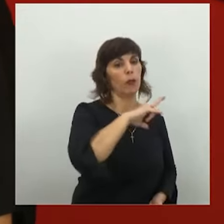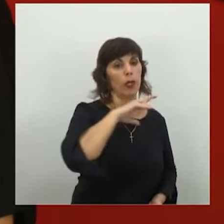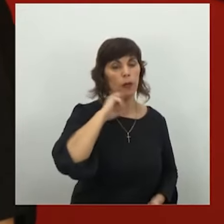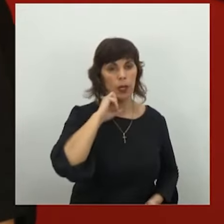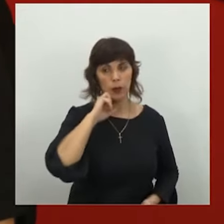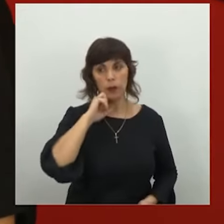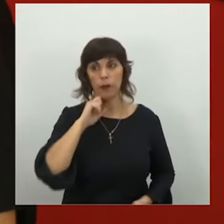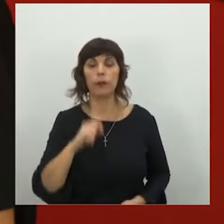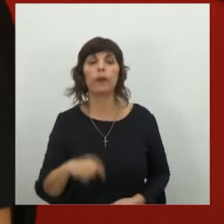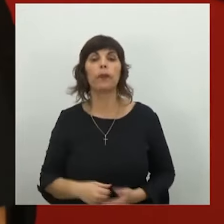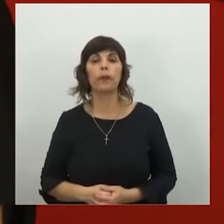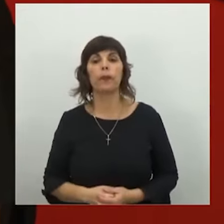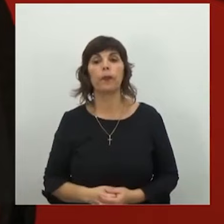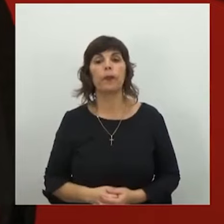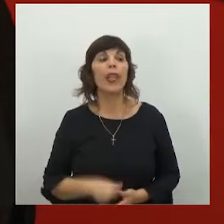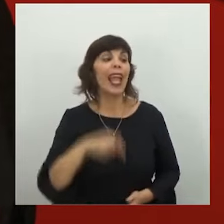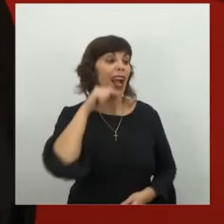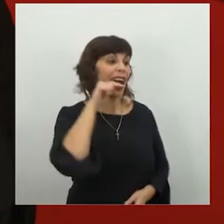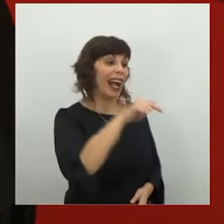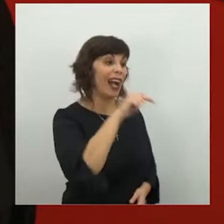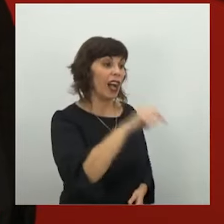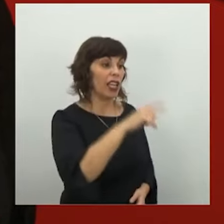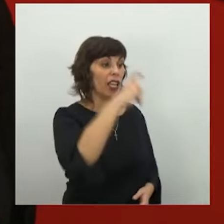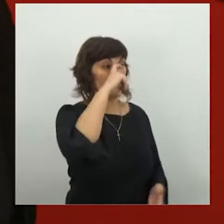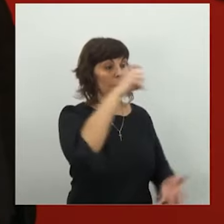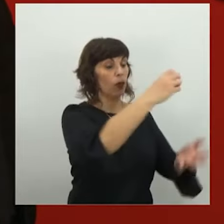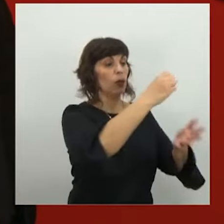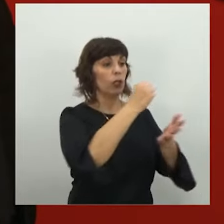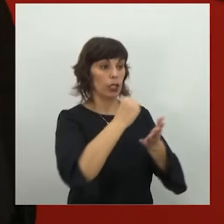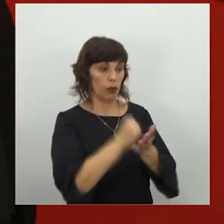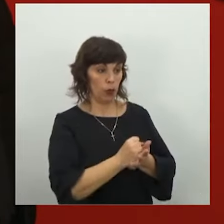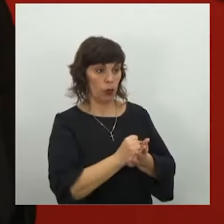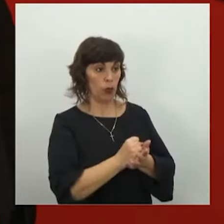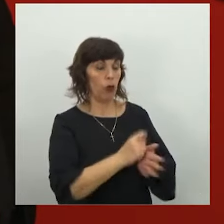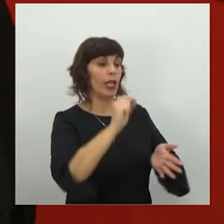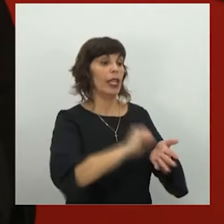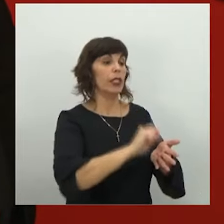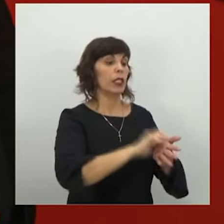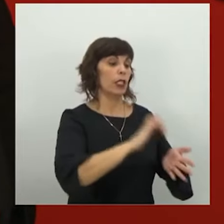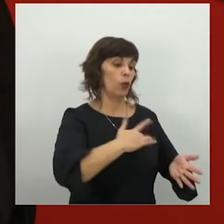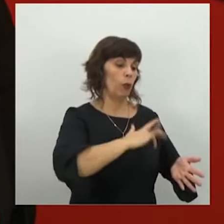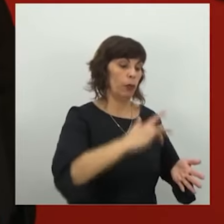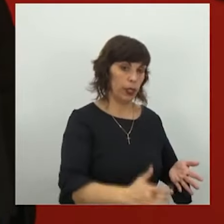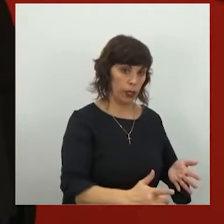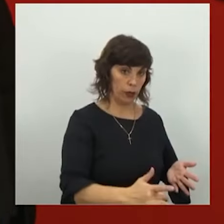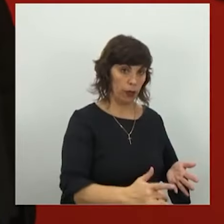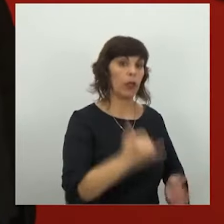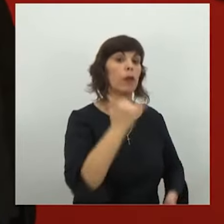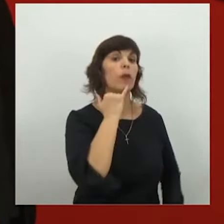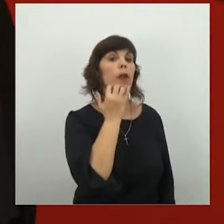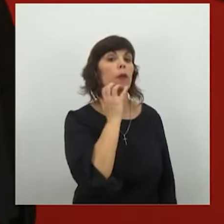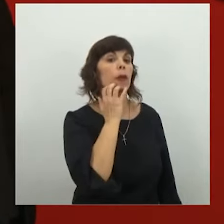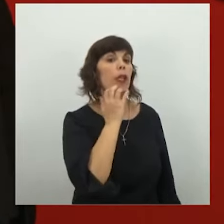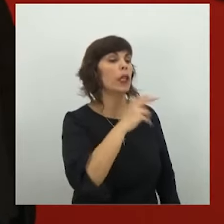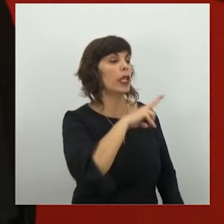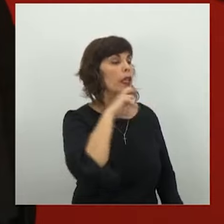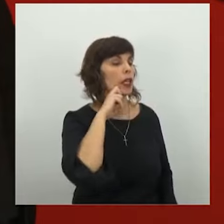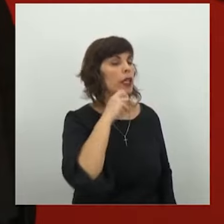misericordia, en hebreo pone una palabra que se llama Geset. Y Geset en hebreo significa la